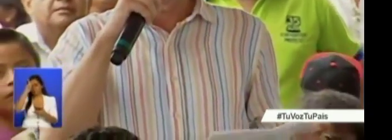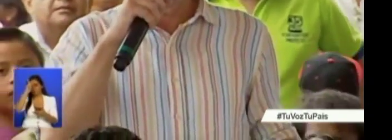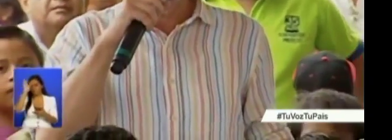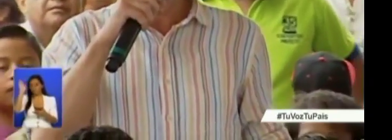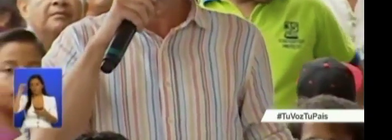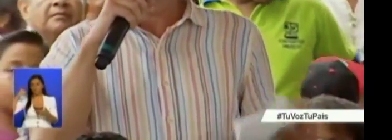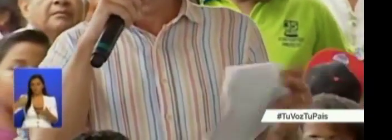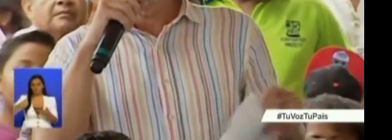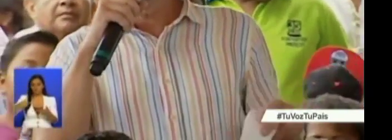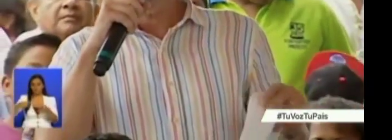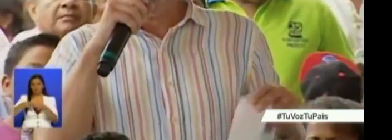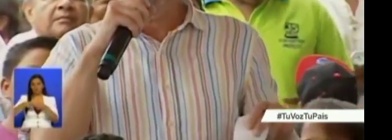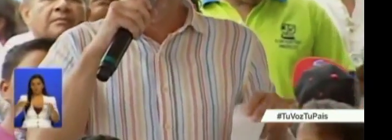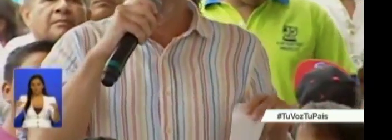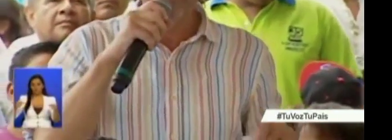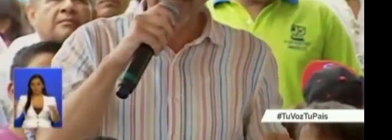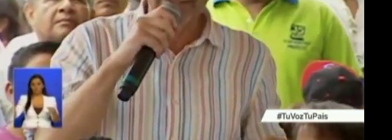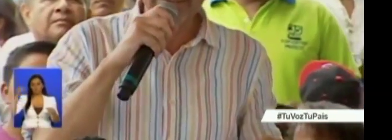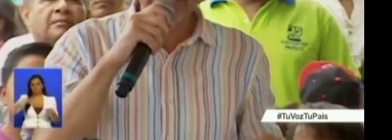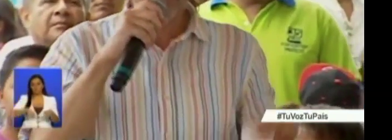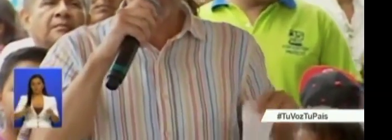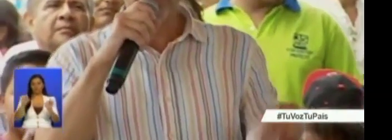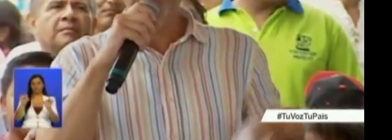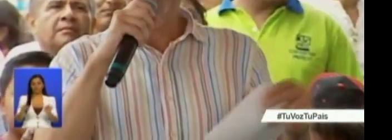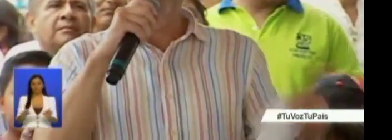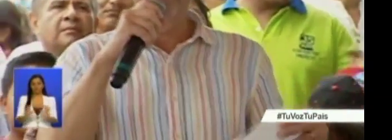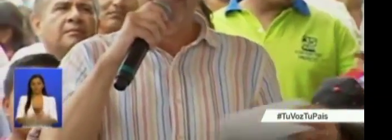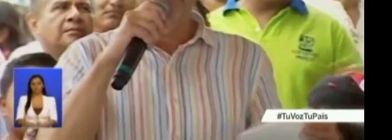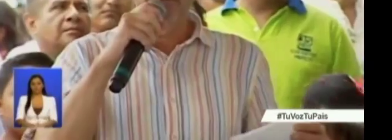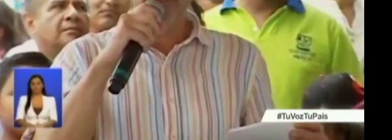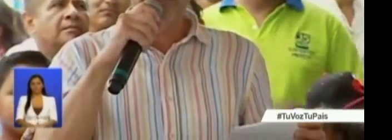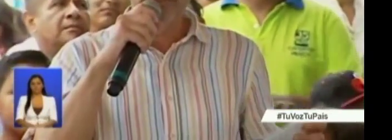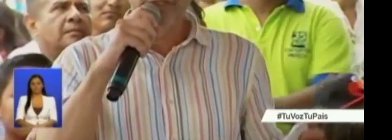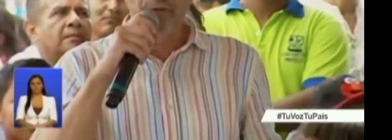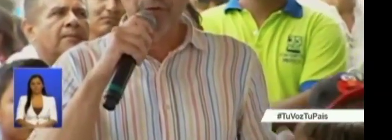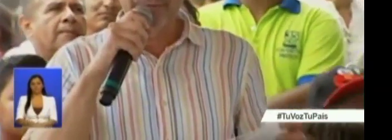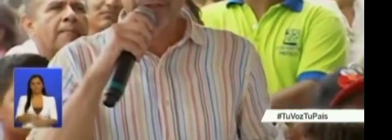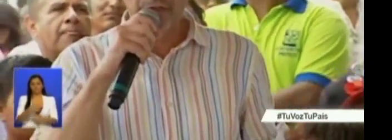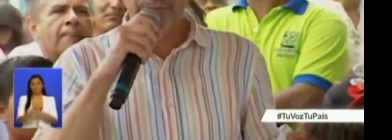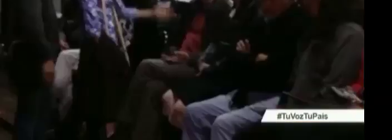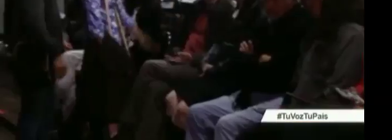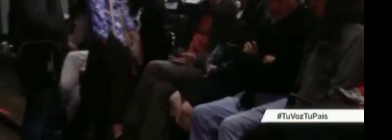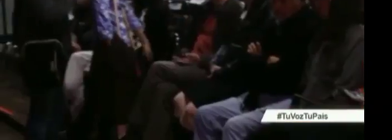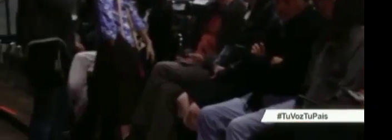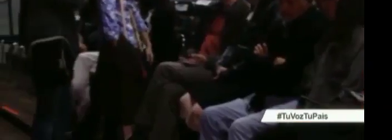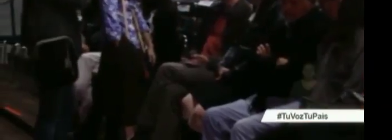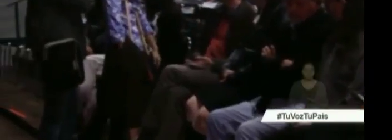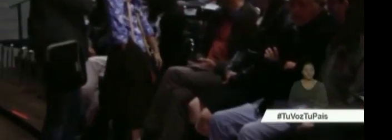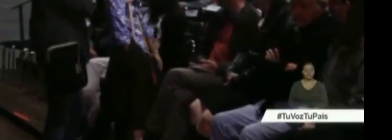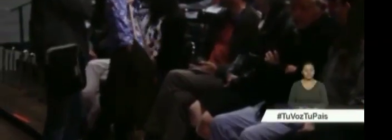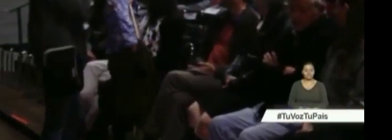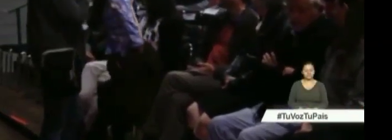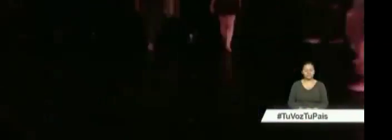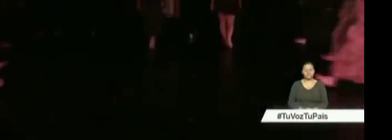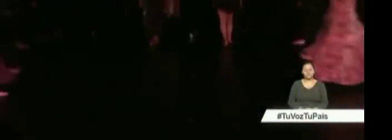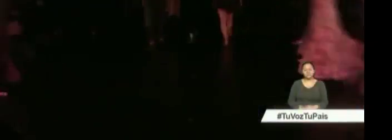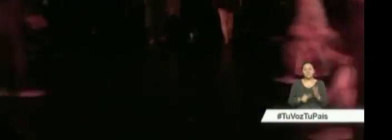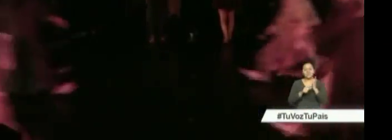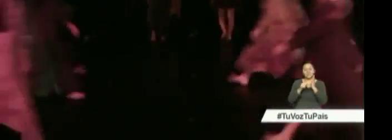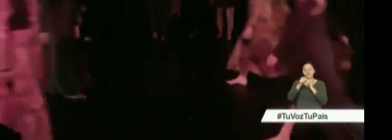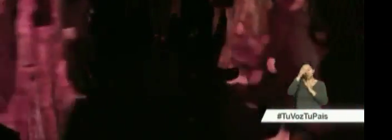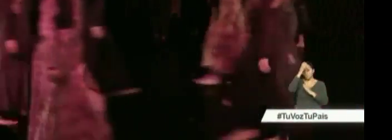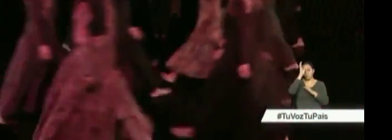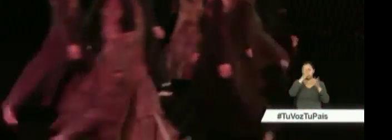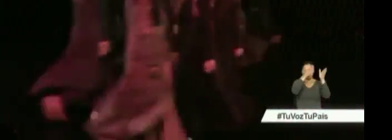de Japón, que ya están confirmadas y otras que están en proceso de confirmación. Raúl Vallejo, titular del Ministerio